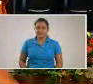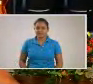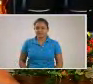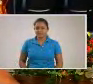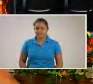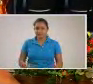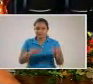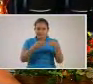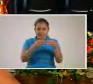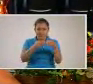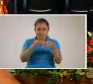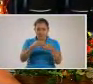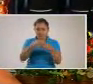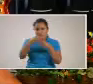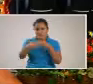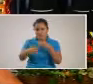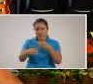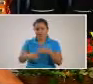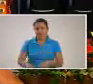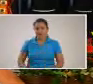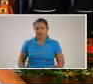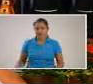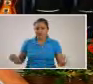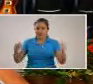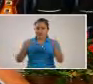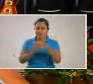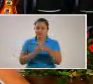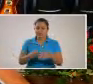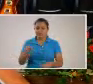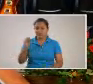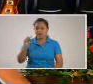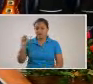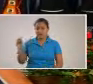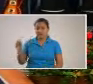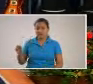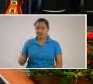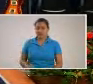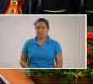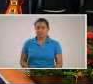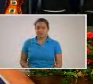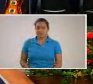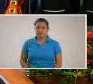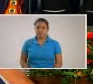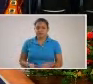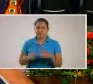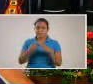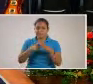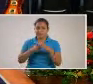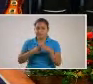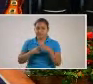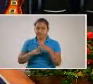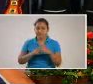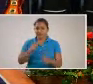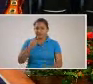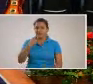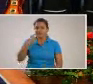provincias ucranianas que se opusieron a eso y empezaron a